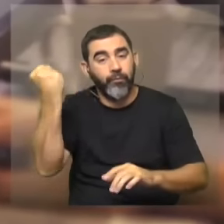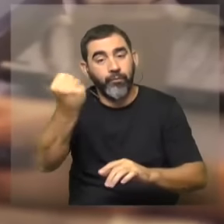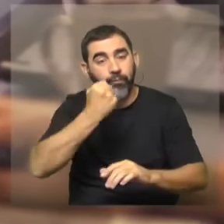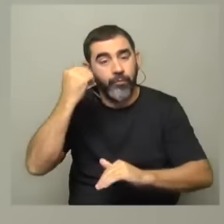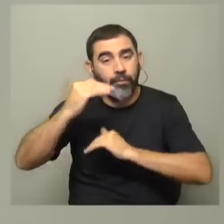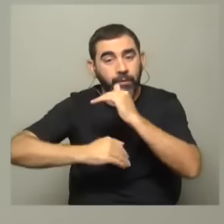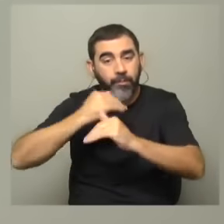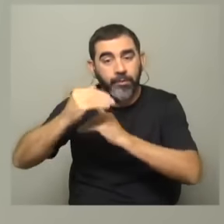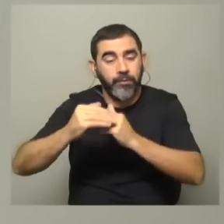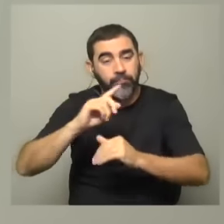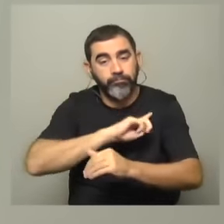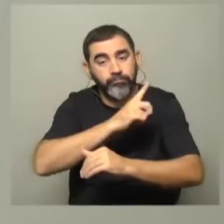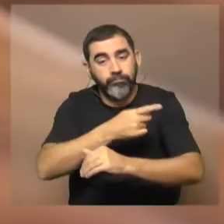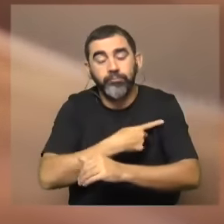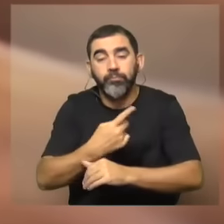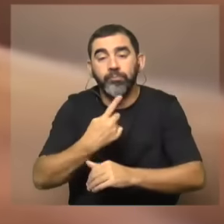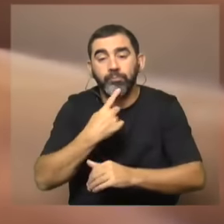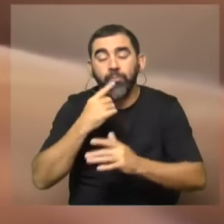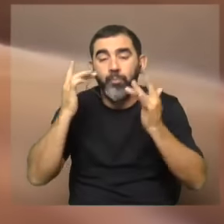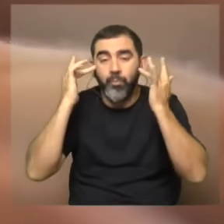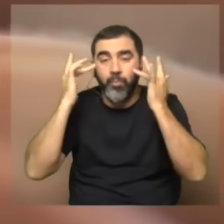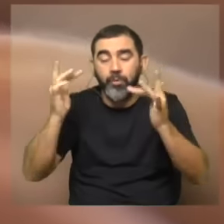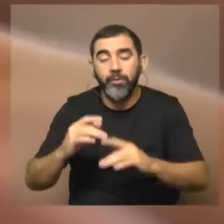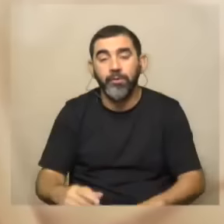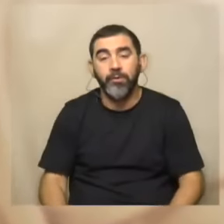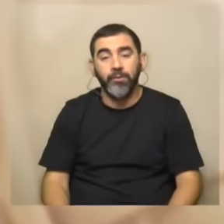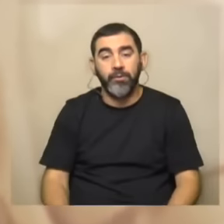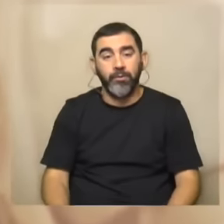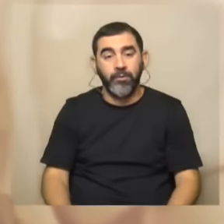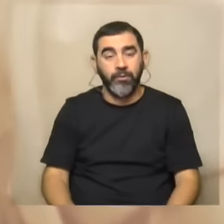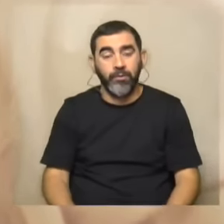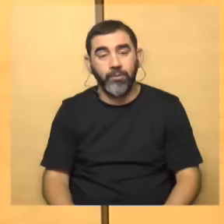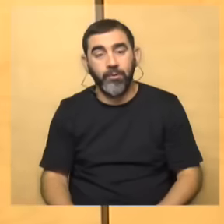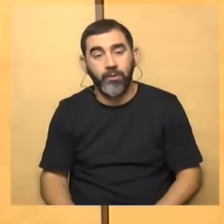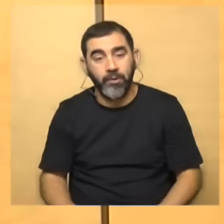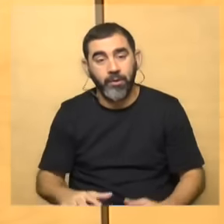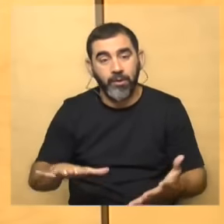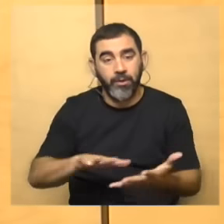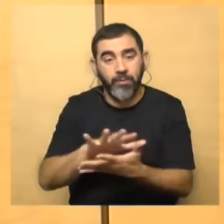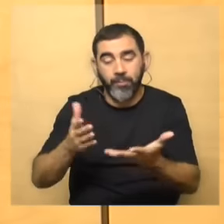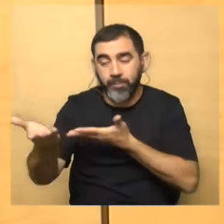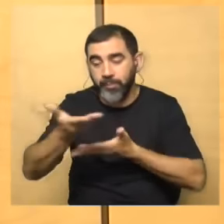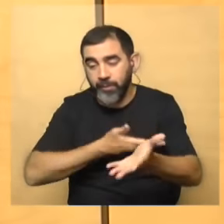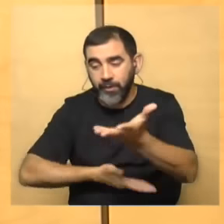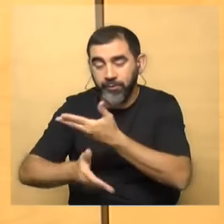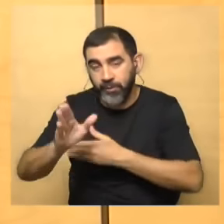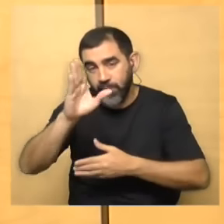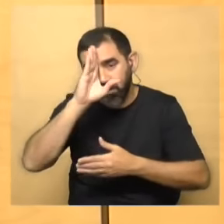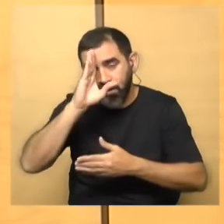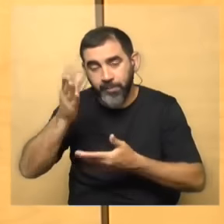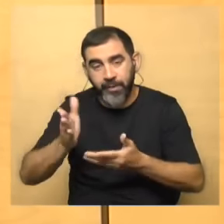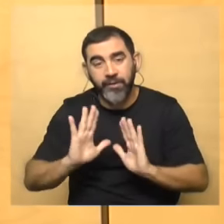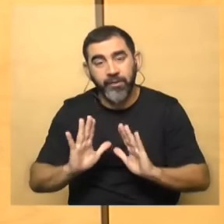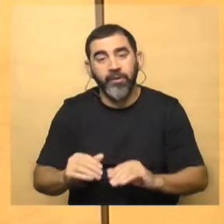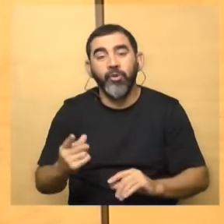desarrollo y la consolidación de la política educativa que impulsa seibal y que se genere un espacio de interacción y de aprendizaje mutuo no es solo